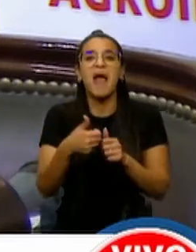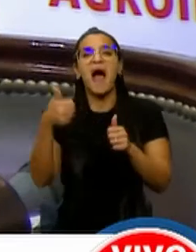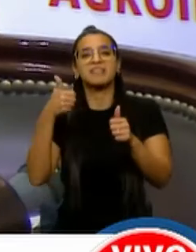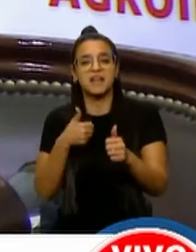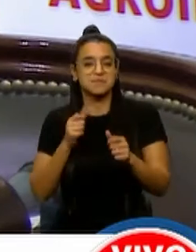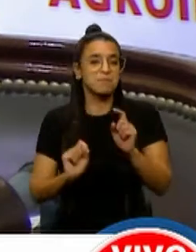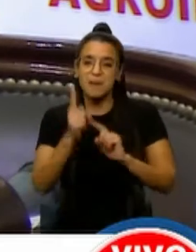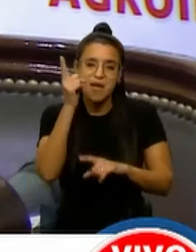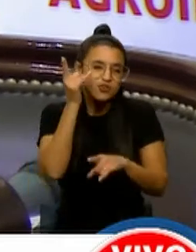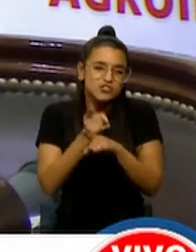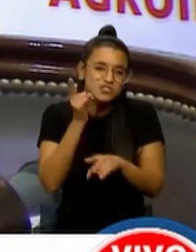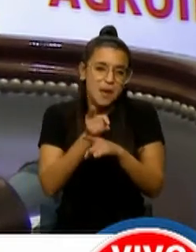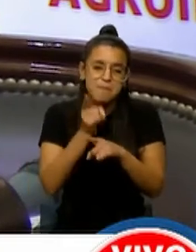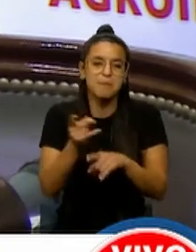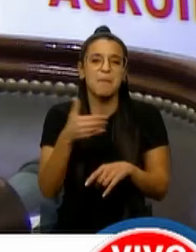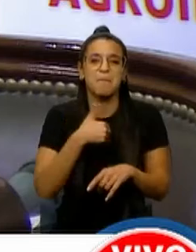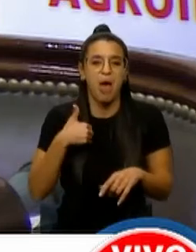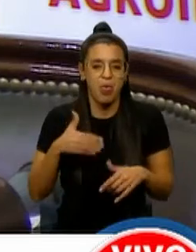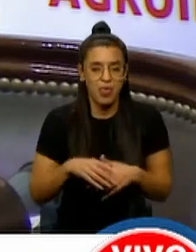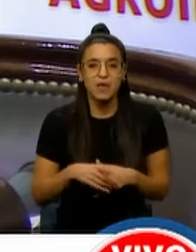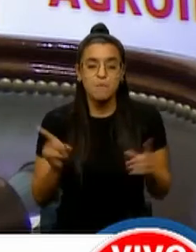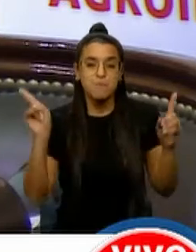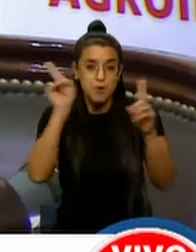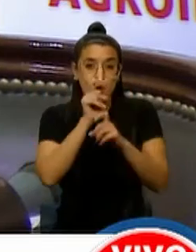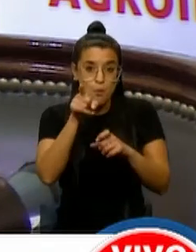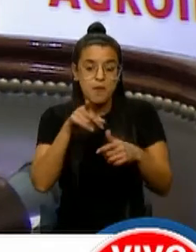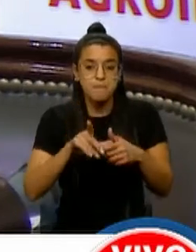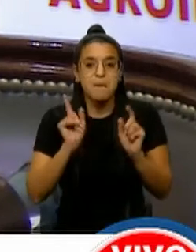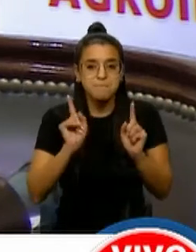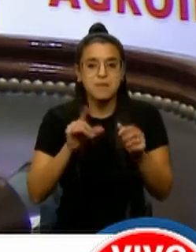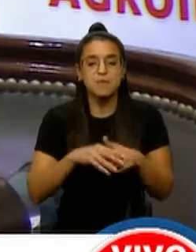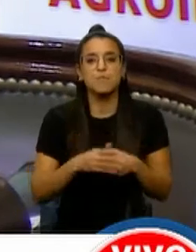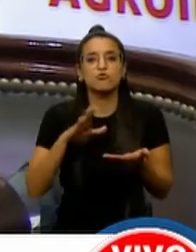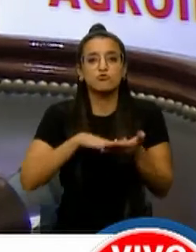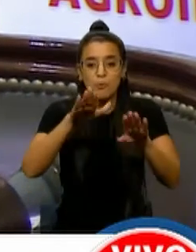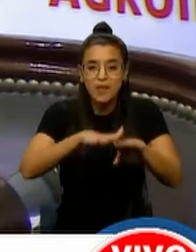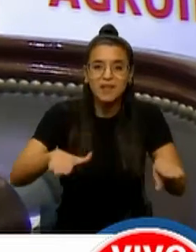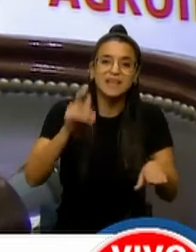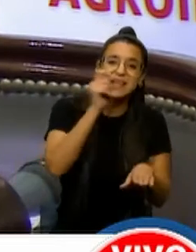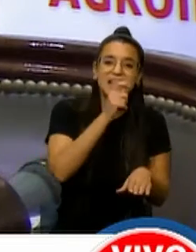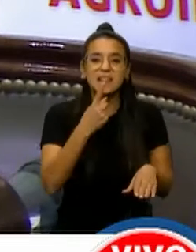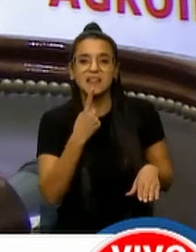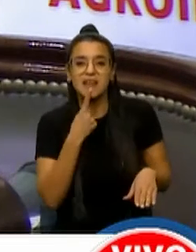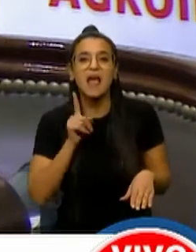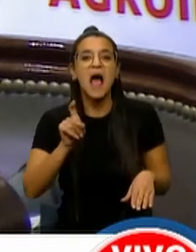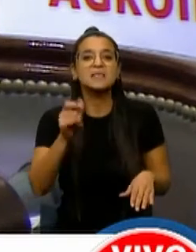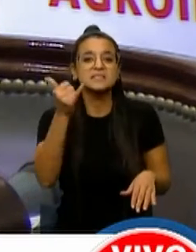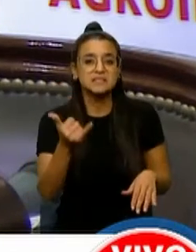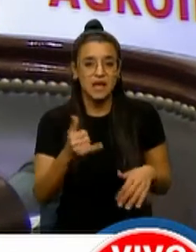primeras son las mamás con estas problemáticas de su niño, de su niña con cáncer.